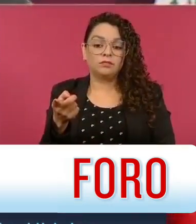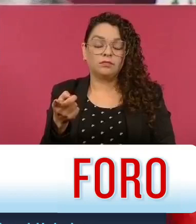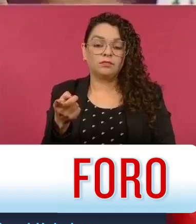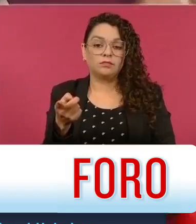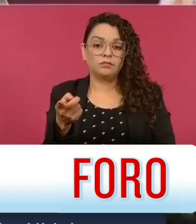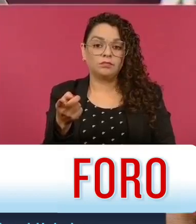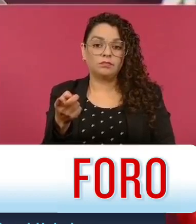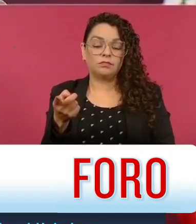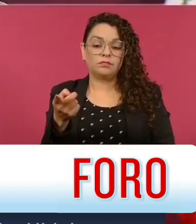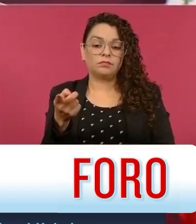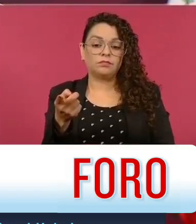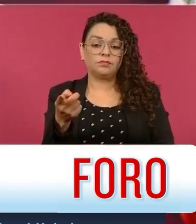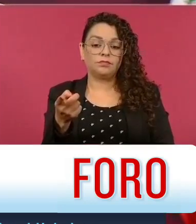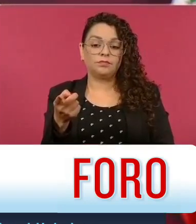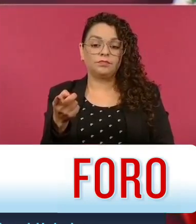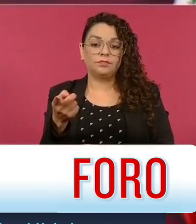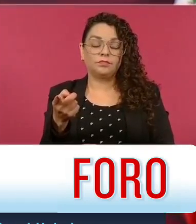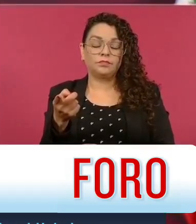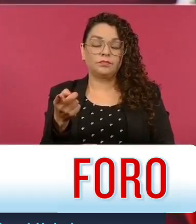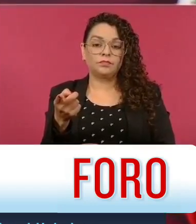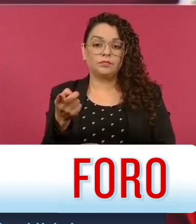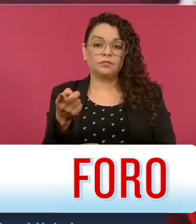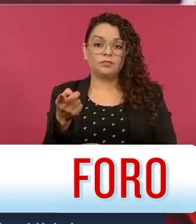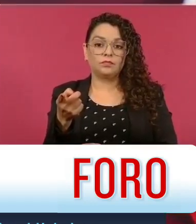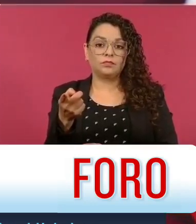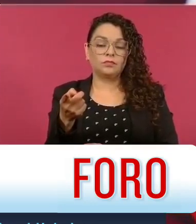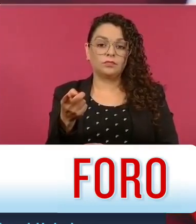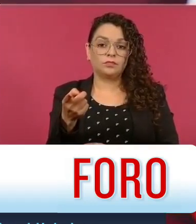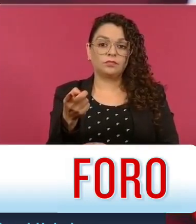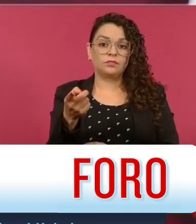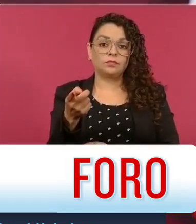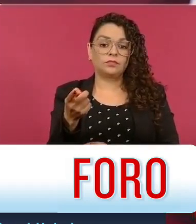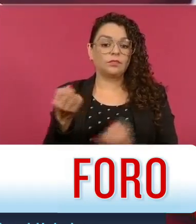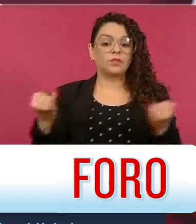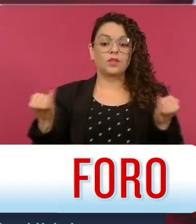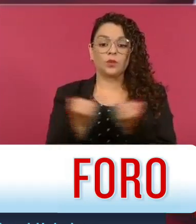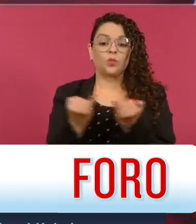como lo expresó